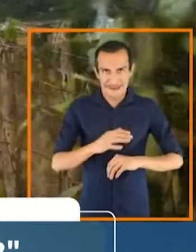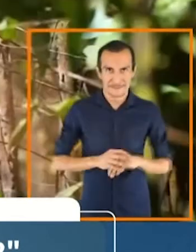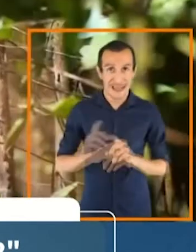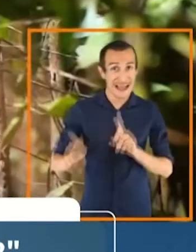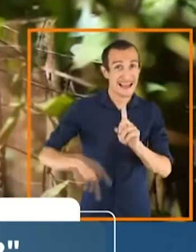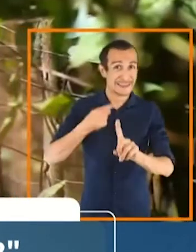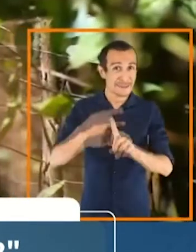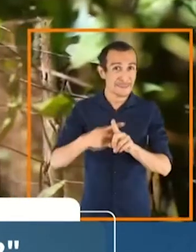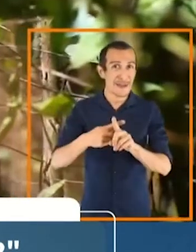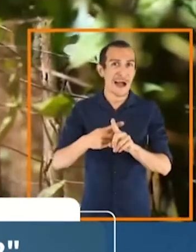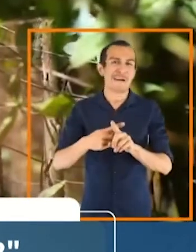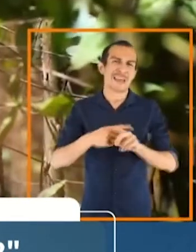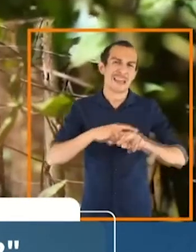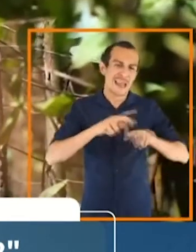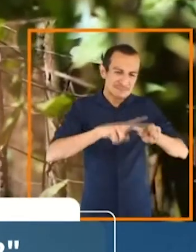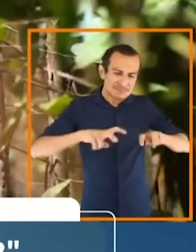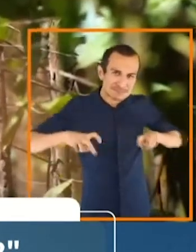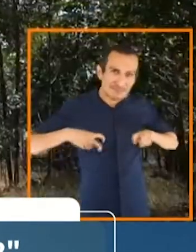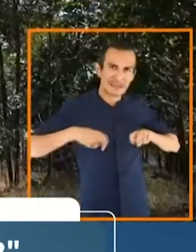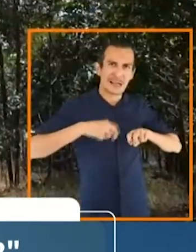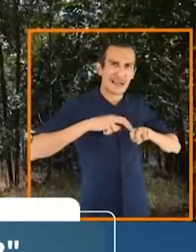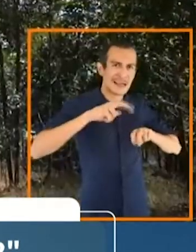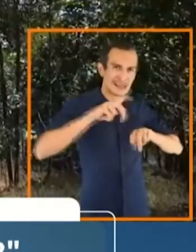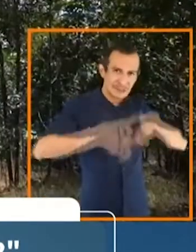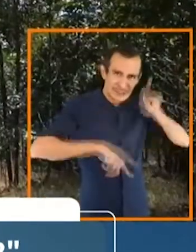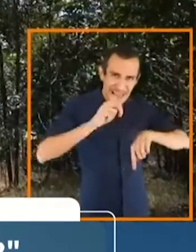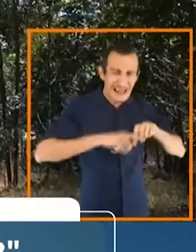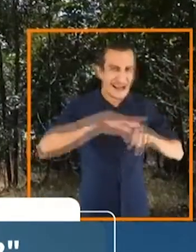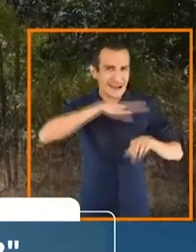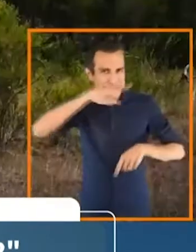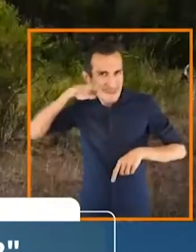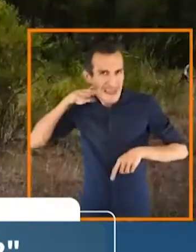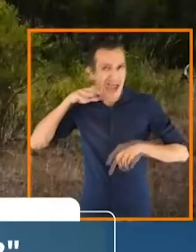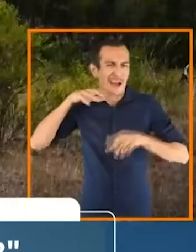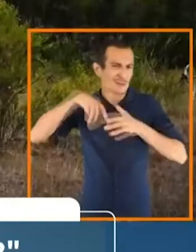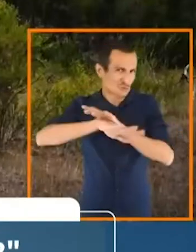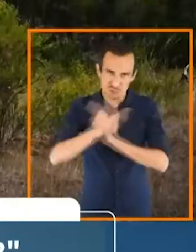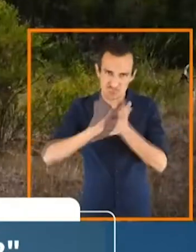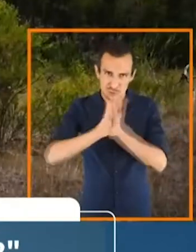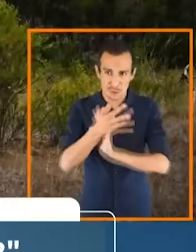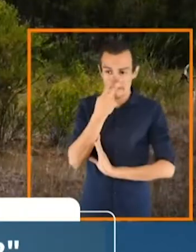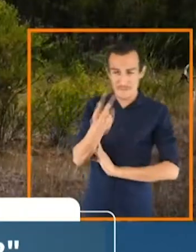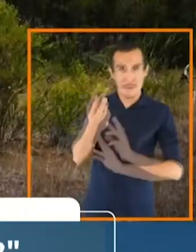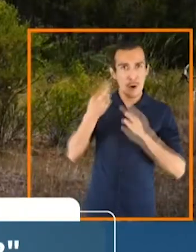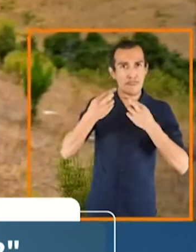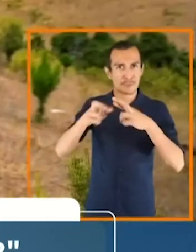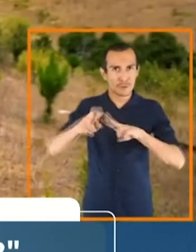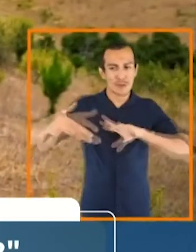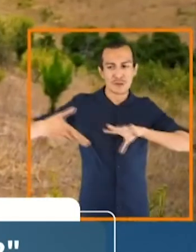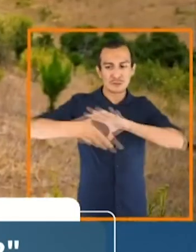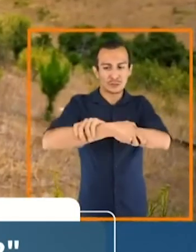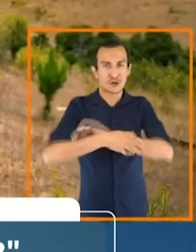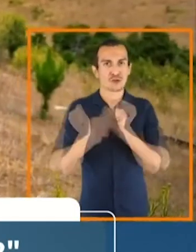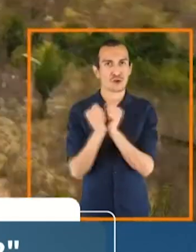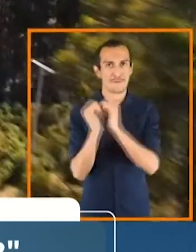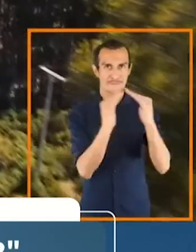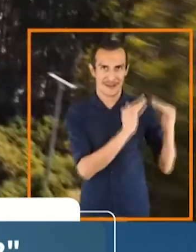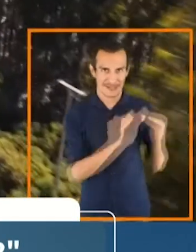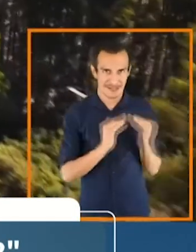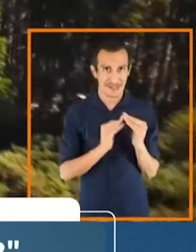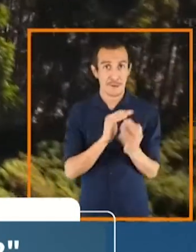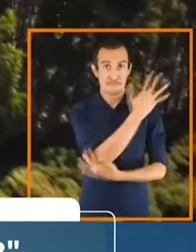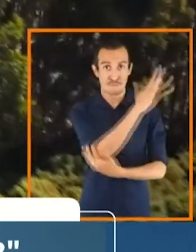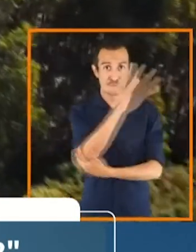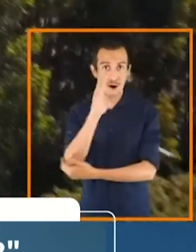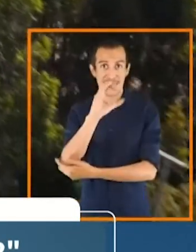a los emprendedores del área, que es de nuestra área forestal, como a los otros, lo que es la conciencia